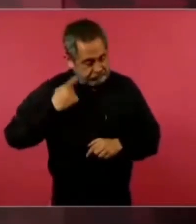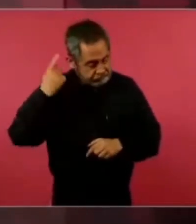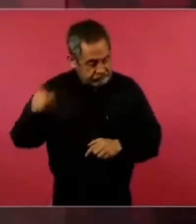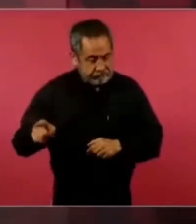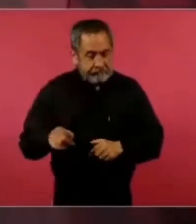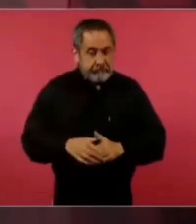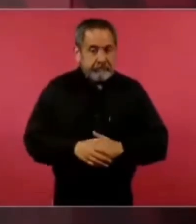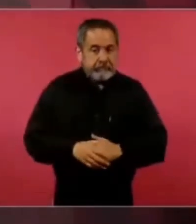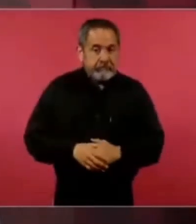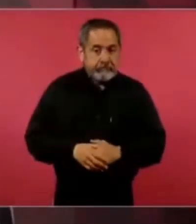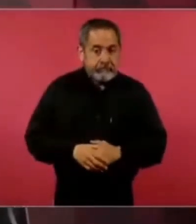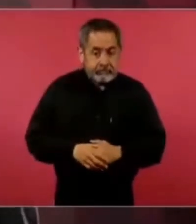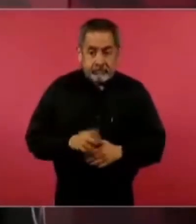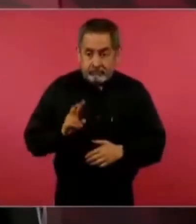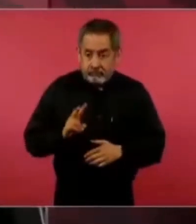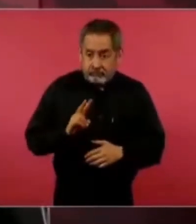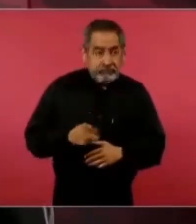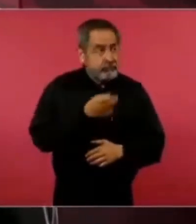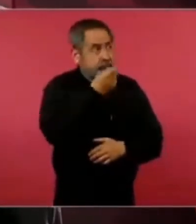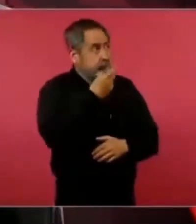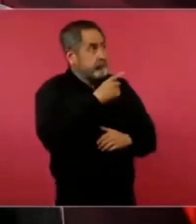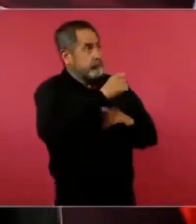y que su informante